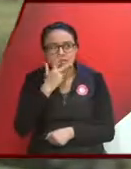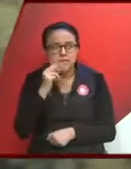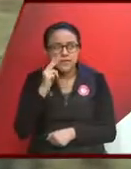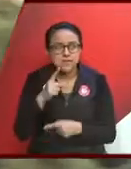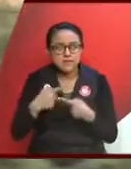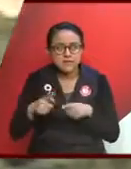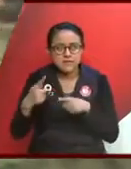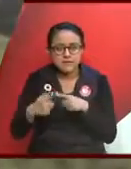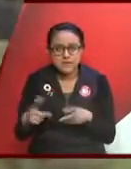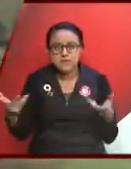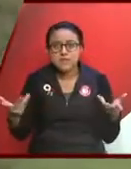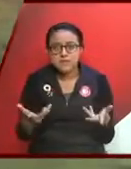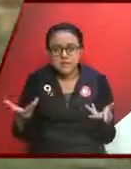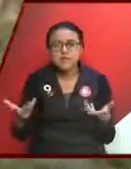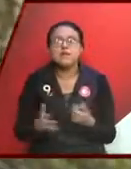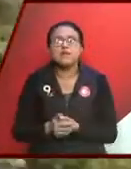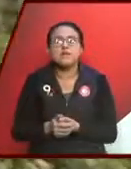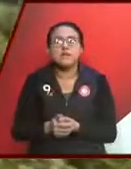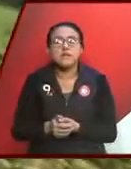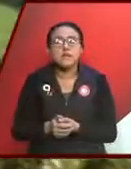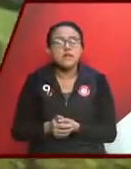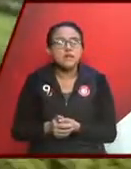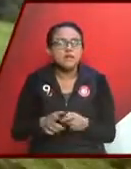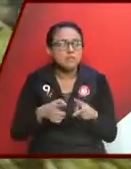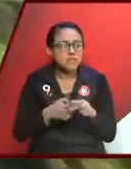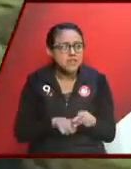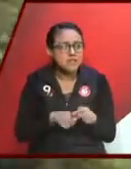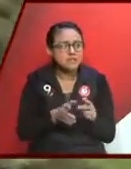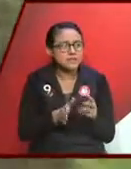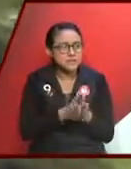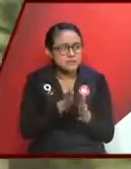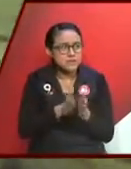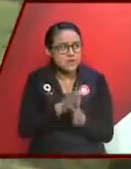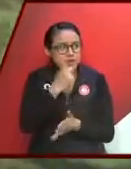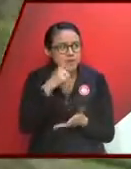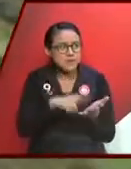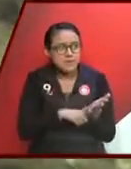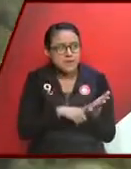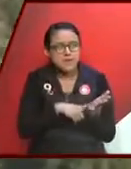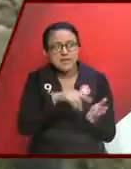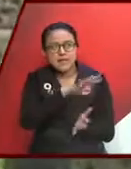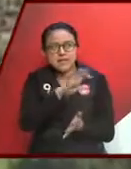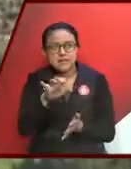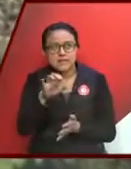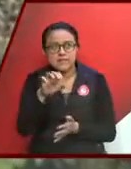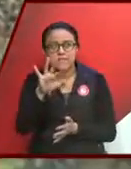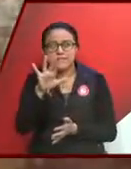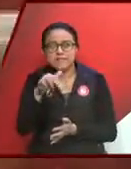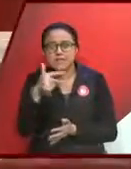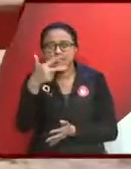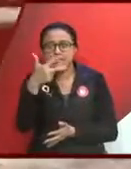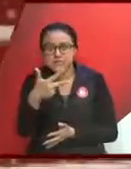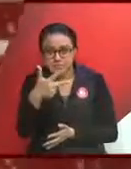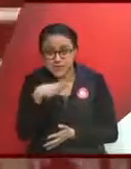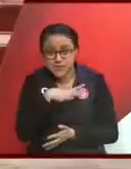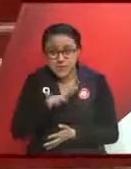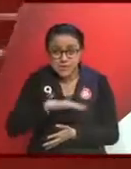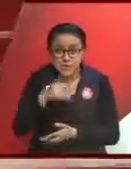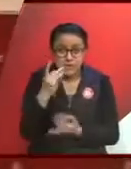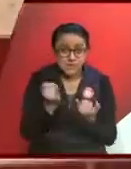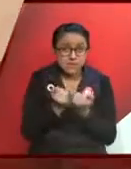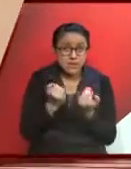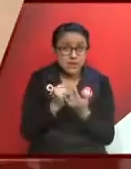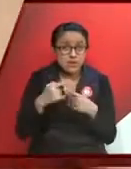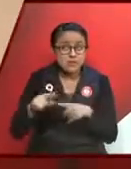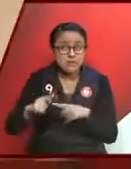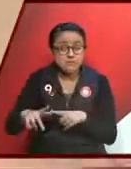el acueducto del Padre Tembleque, construido entre 1558 y 1563. También tiene una pequeña